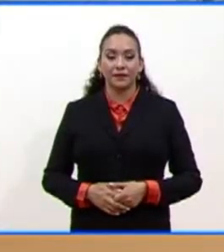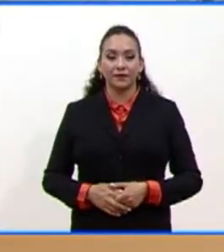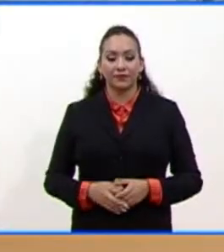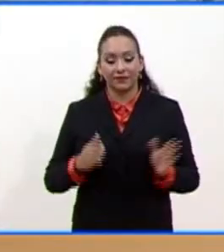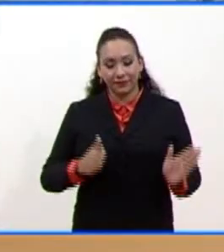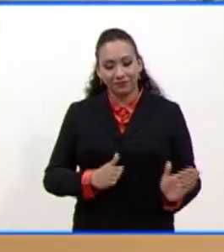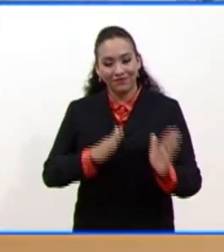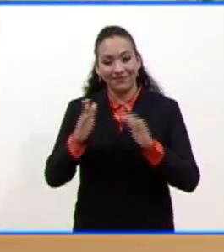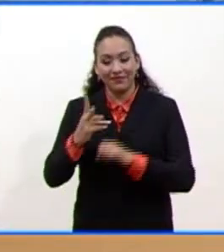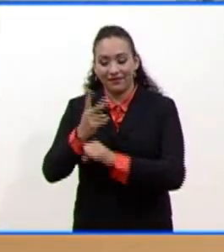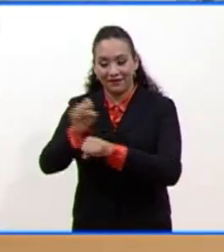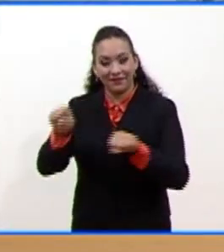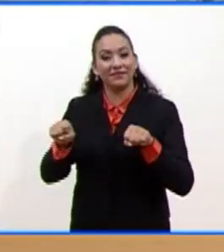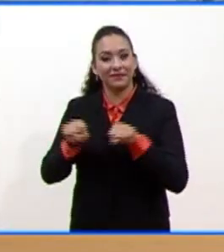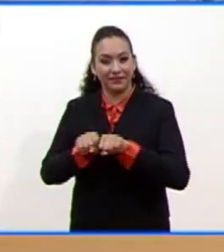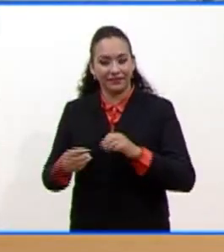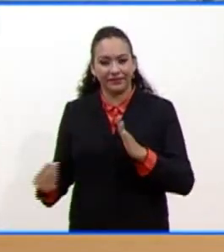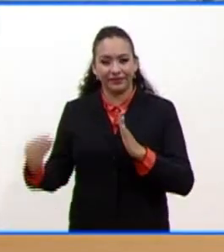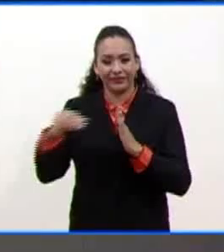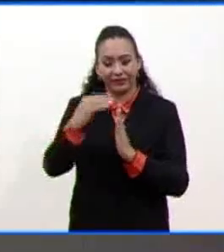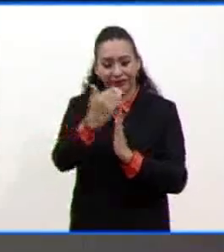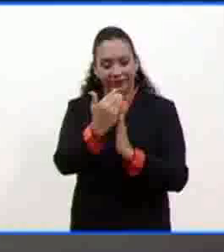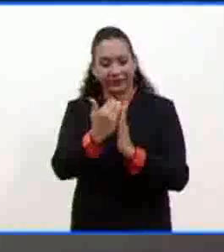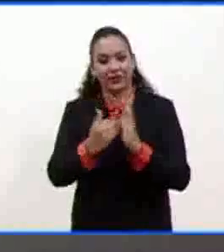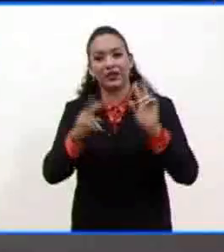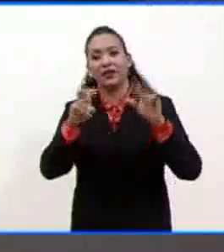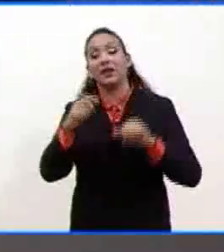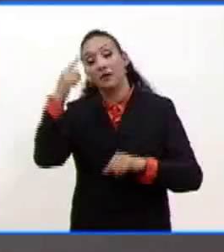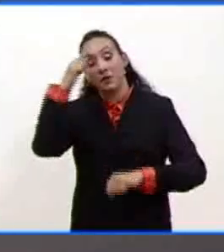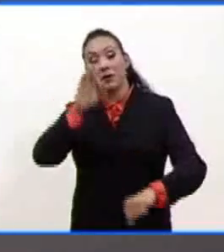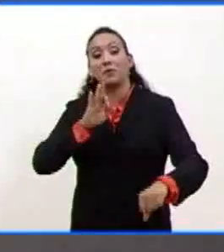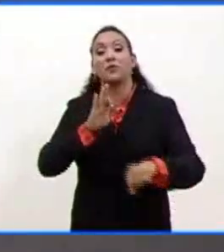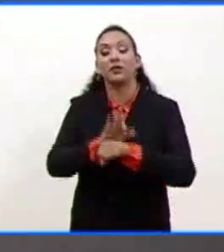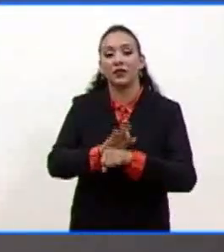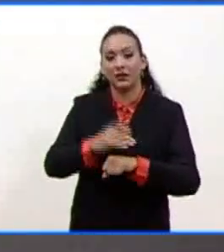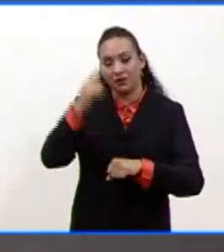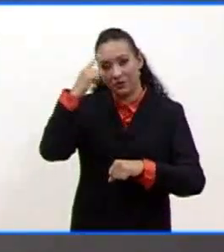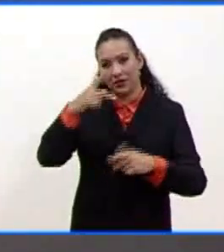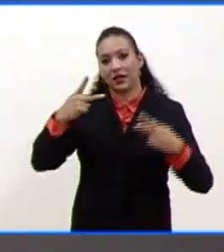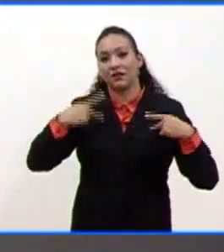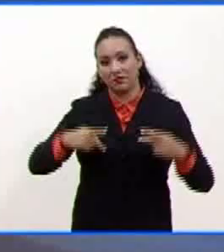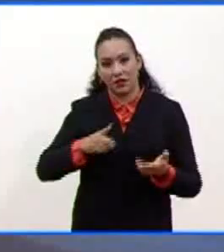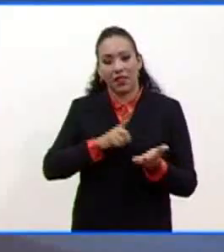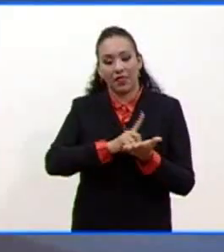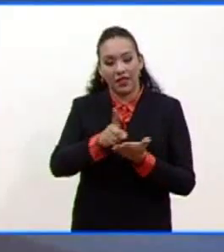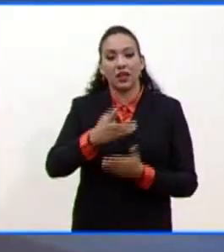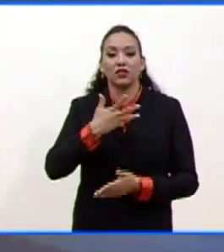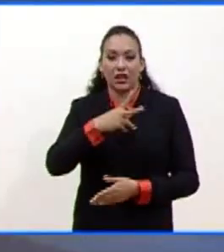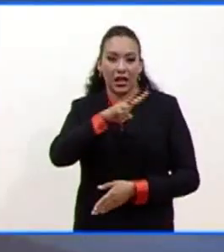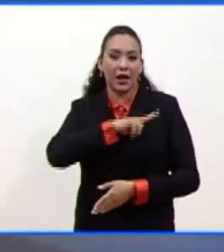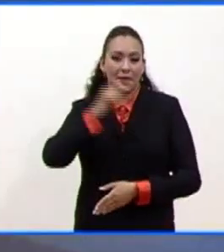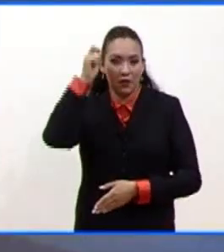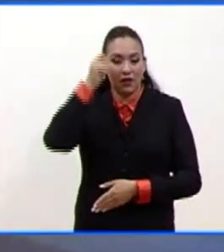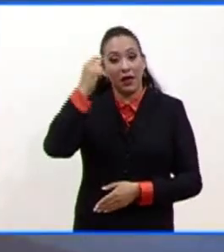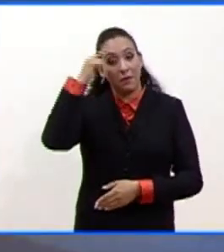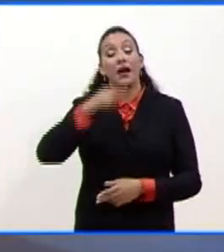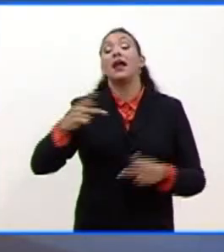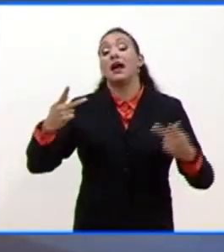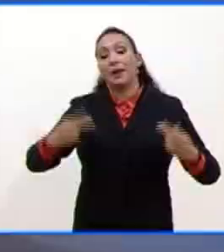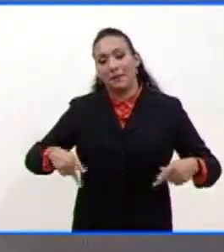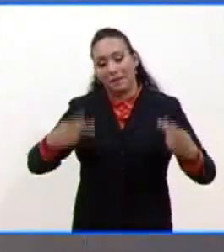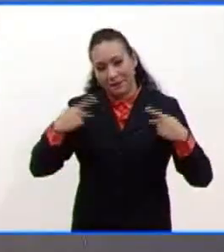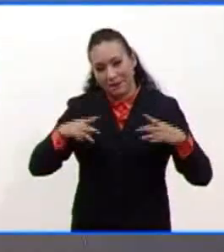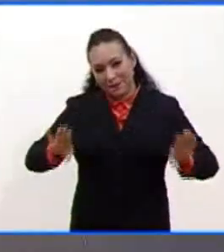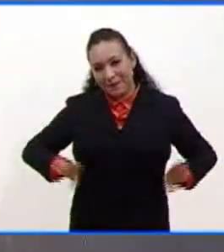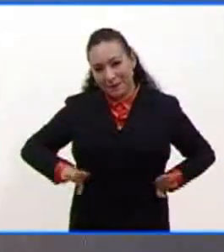Por otra parte, la segunda sala ha establecido criterios que protegen el derecho a la pensión por viudez a parejas del mismo sexo.